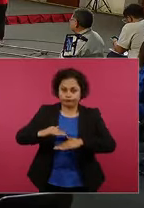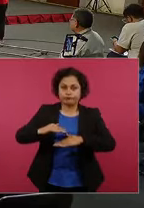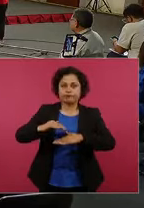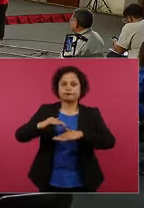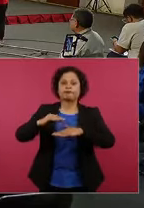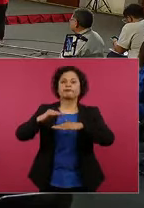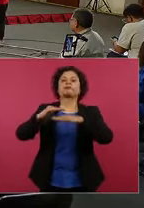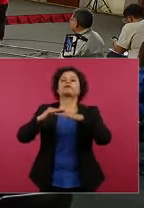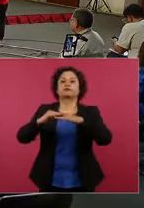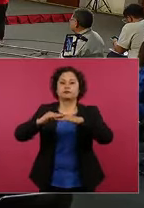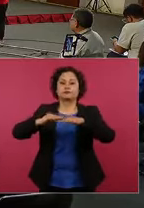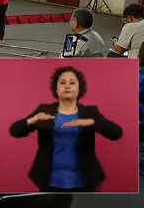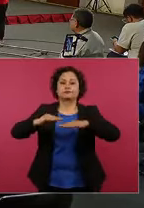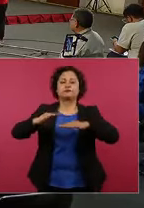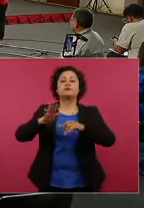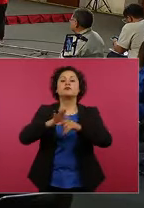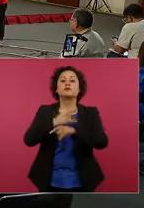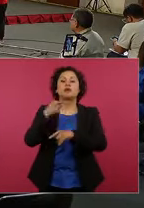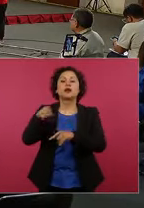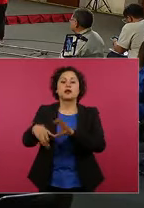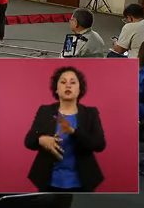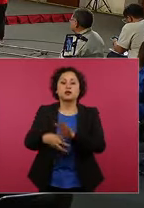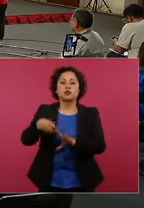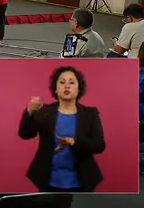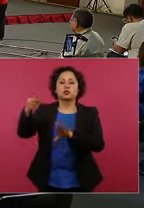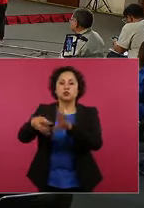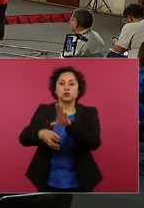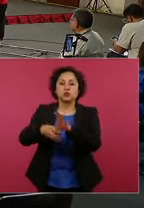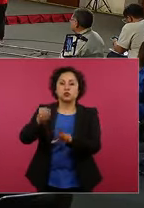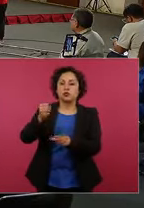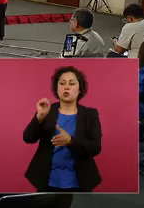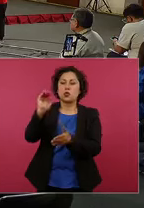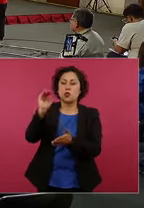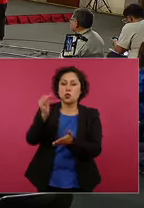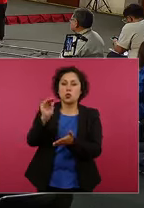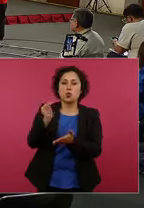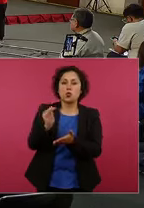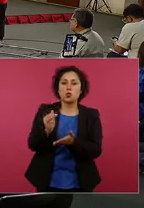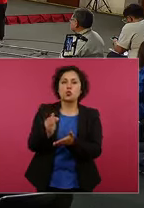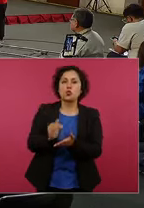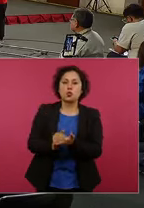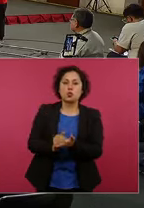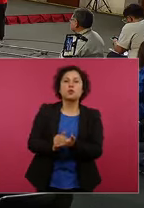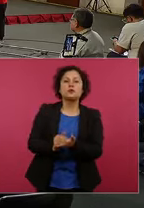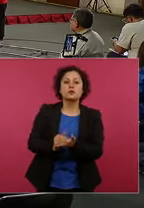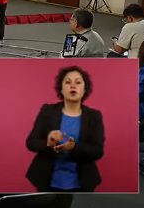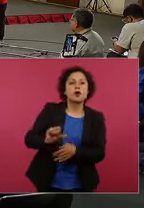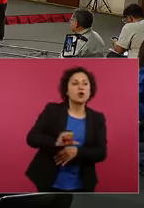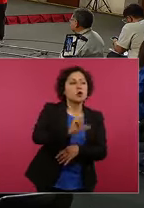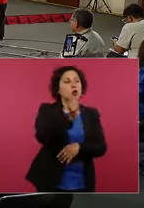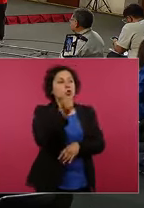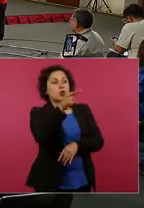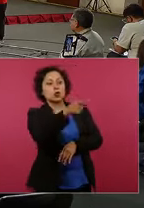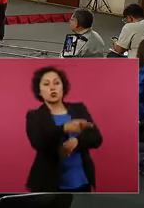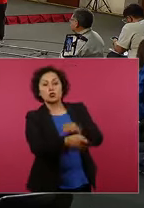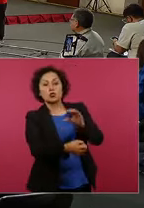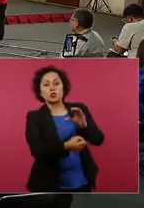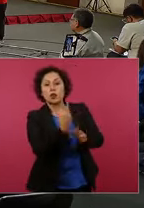producen menos. Entonces, los campos nuevos son los que nos están